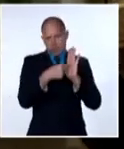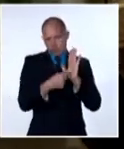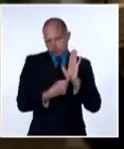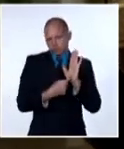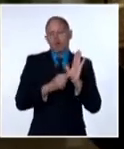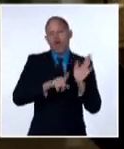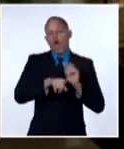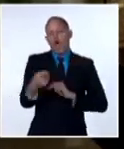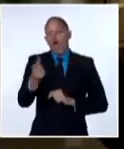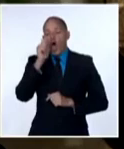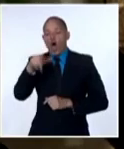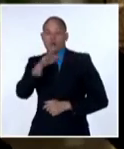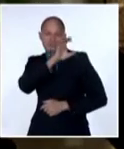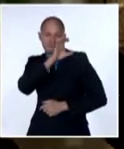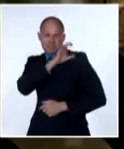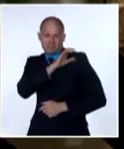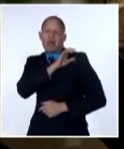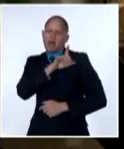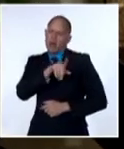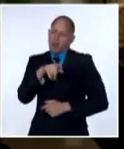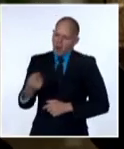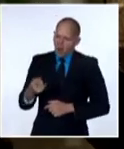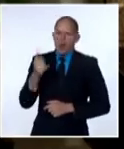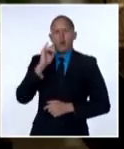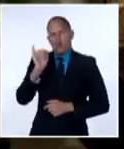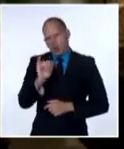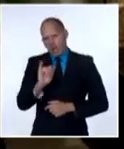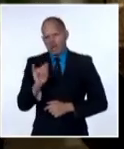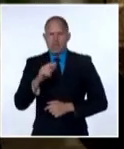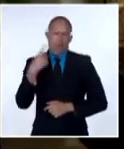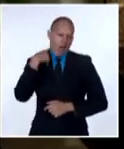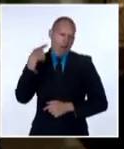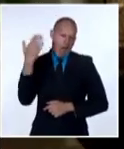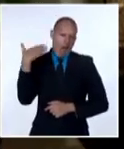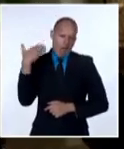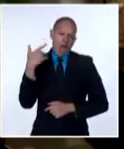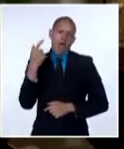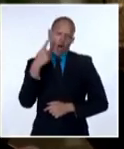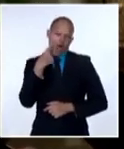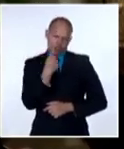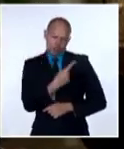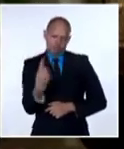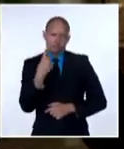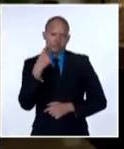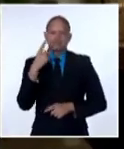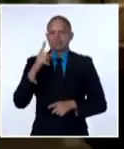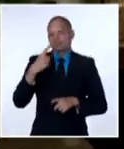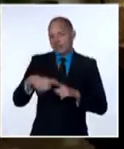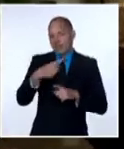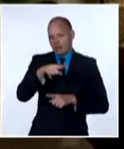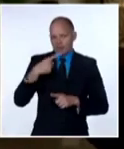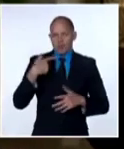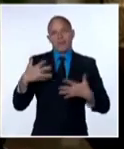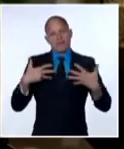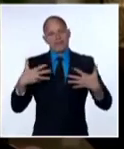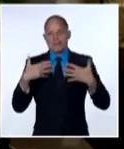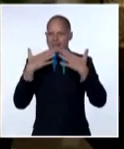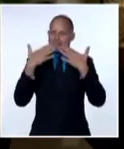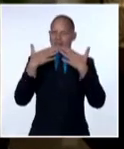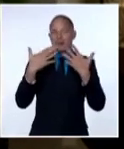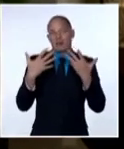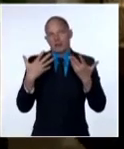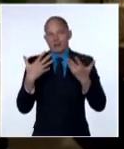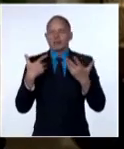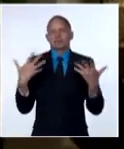Bruno, con Cabrizas, que son amigos antiguos de mí, y el gran entusiasmo para que